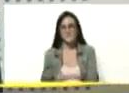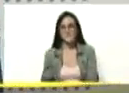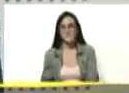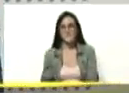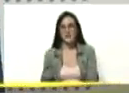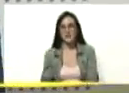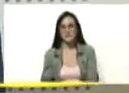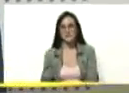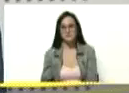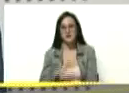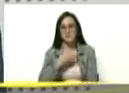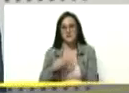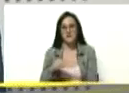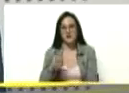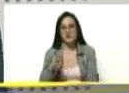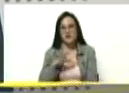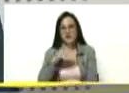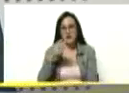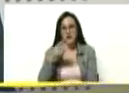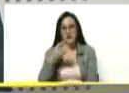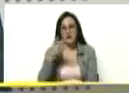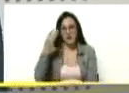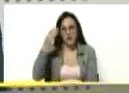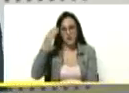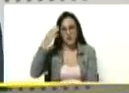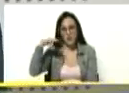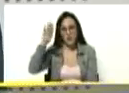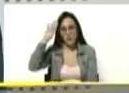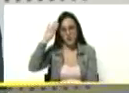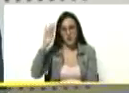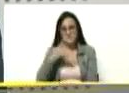al estimado presidente de la República de Cuba,